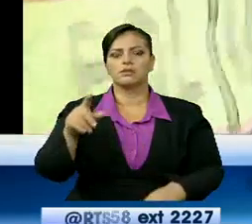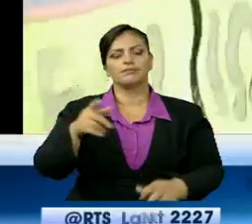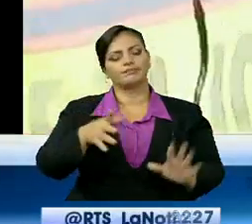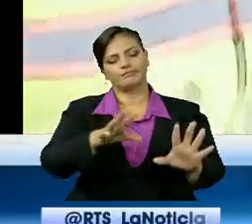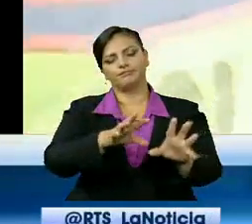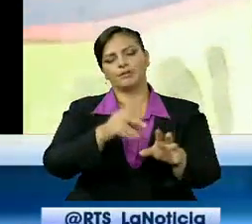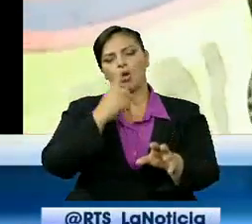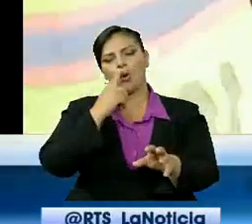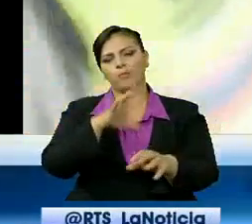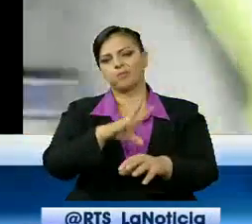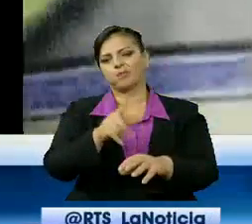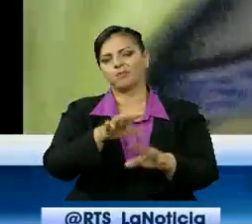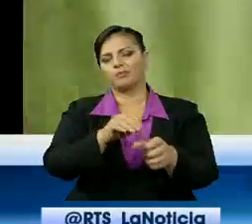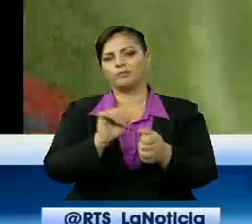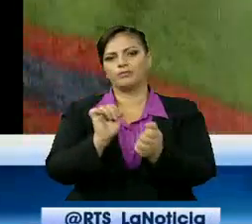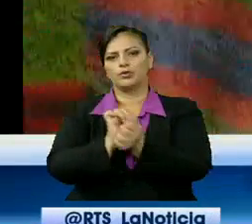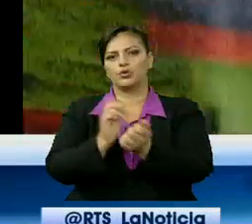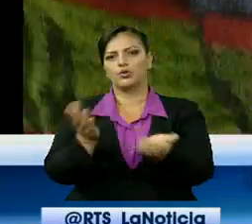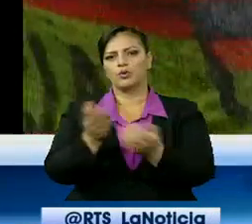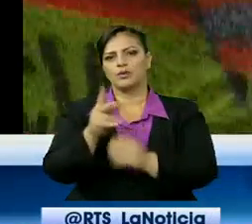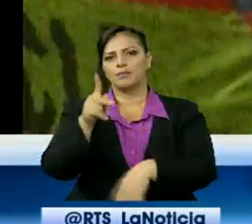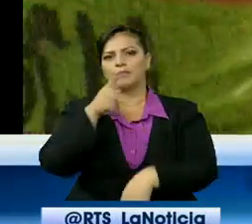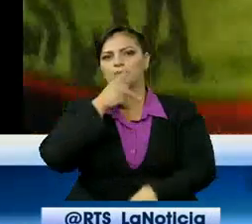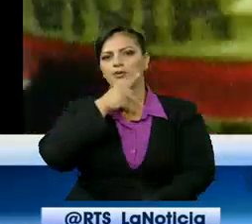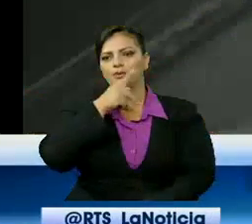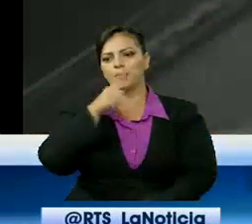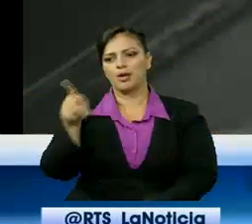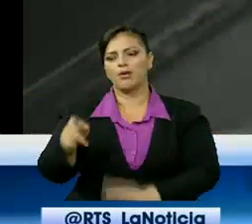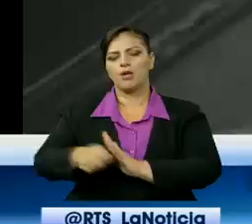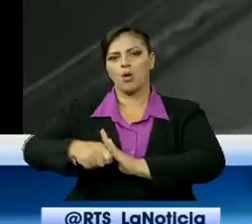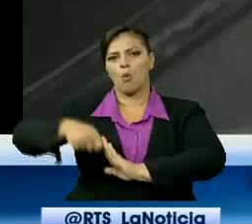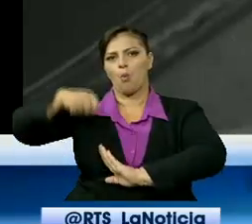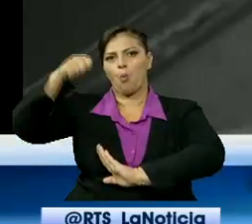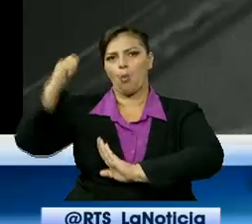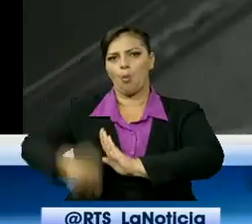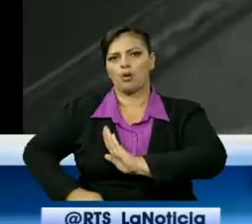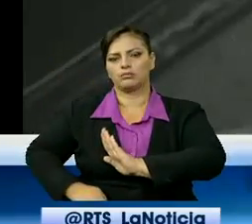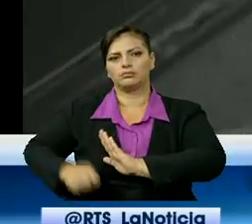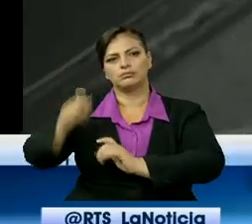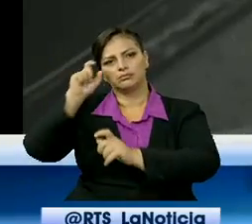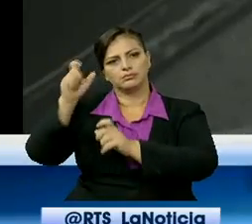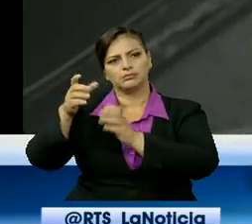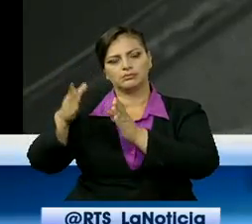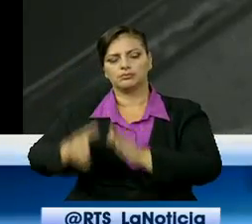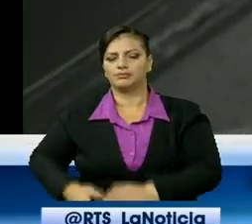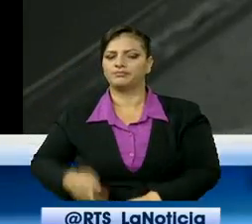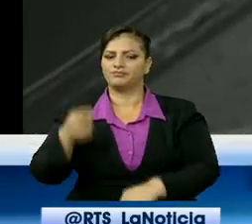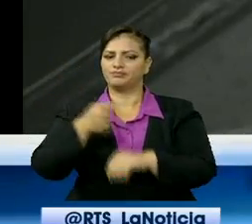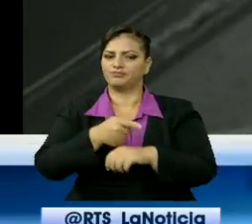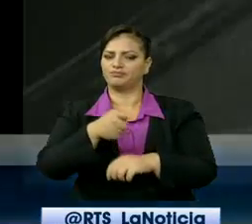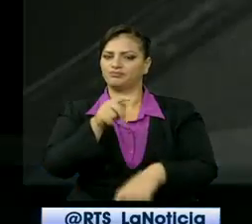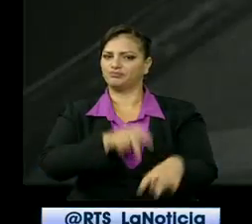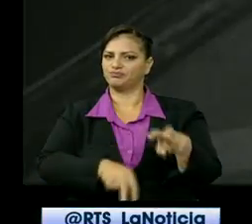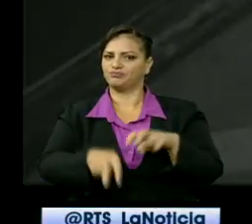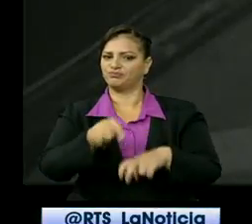para la respectiva audiencia de formulación de cargos, informó Ítalo Ruiz.